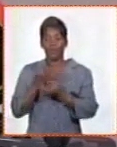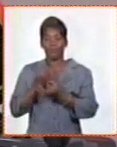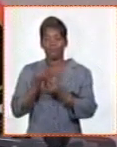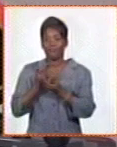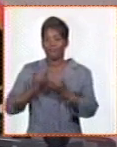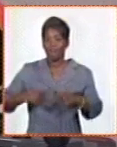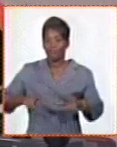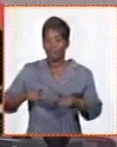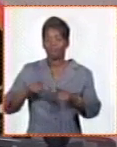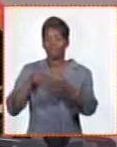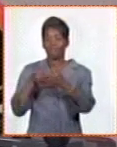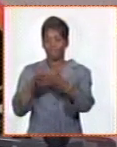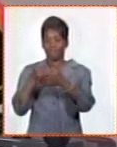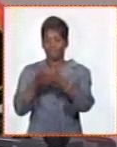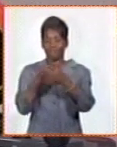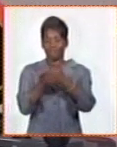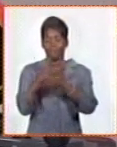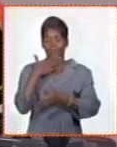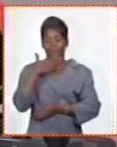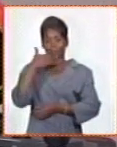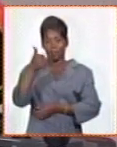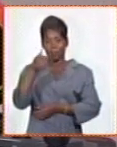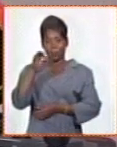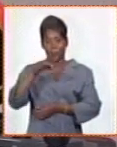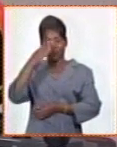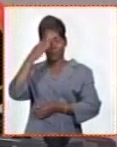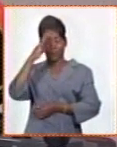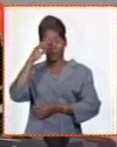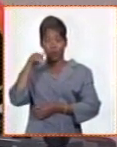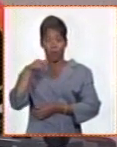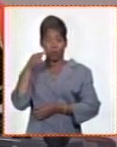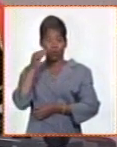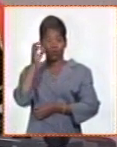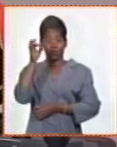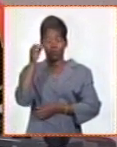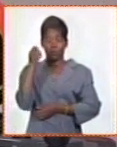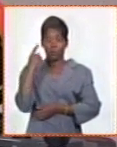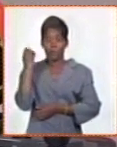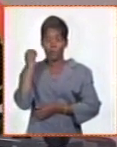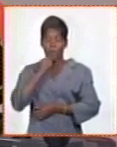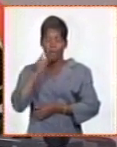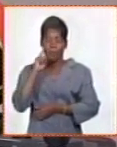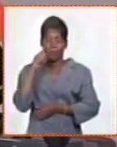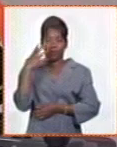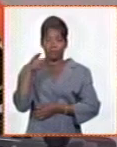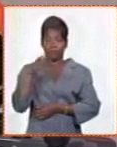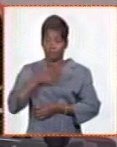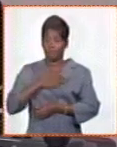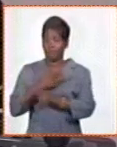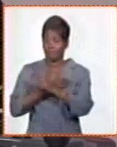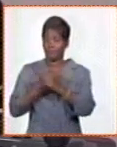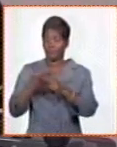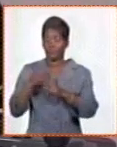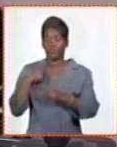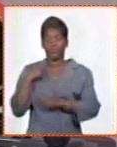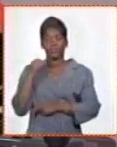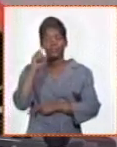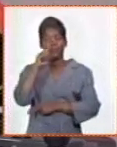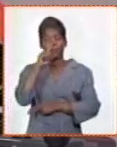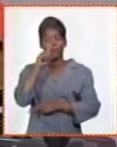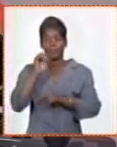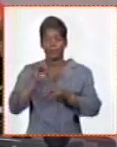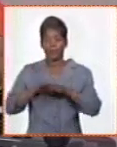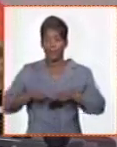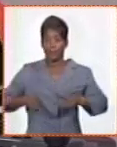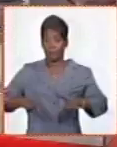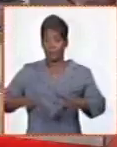futuro de esta nación. Una mirada que tiene también su base en la historia. Por eso quiero cerrar esta mesa redonda con el spot y el